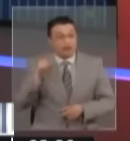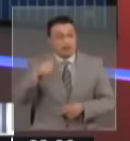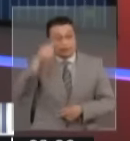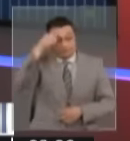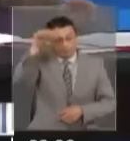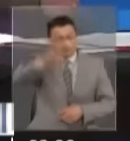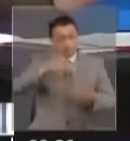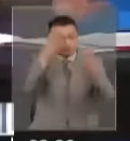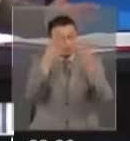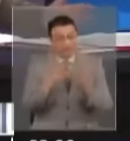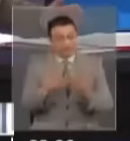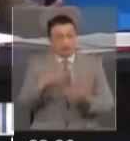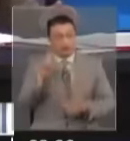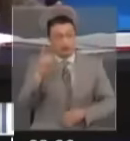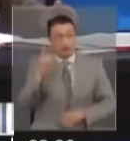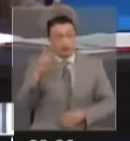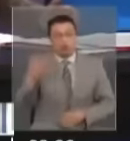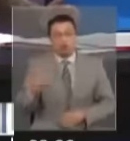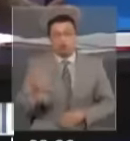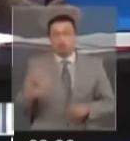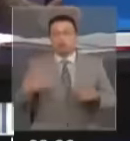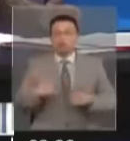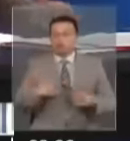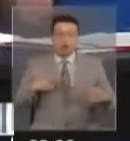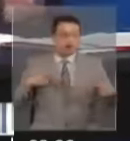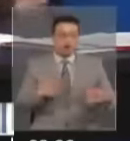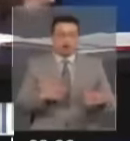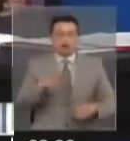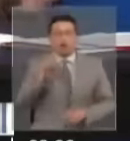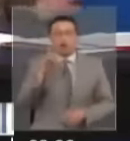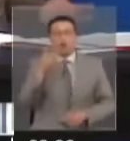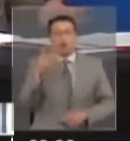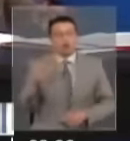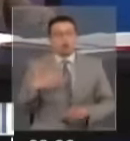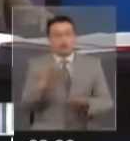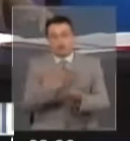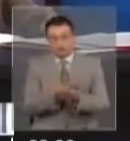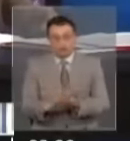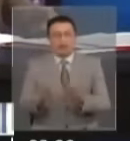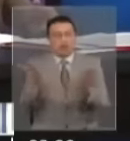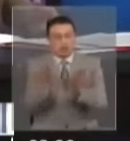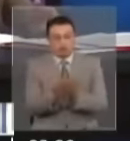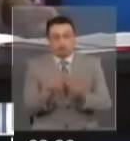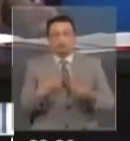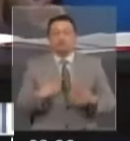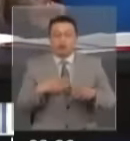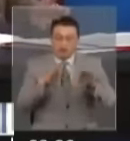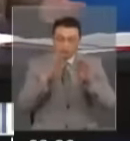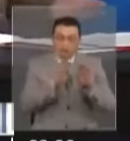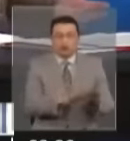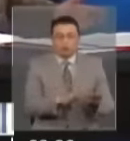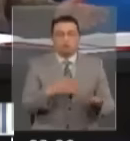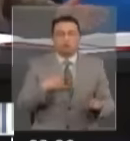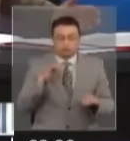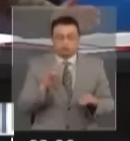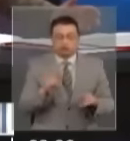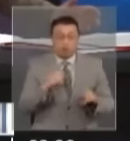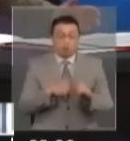con cárcel? A ver, yo estoy absolutamente en contra del lucro, así por lo tanto, de la gratuidad, de la educación, absolutamente a favor de eso. Por lo